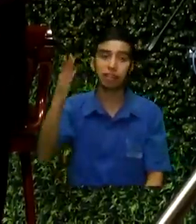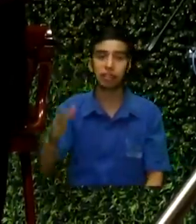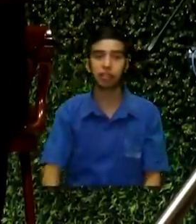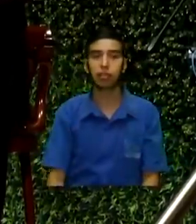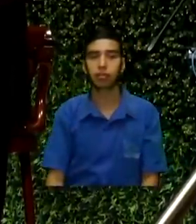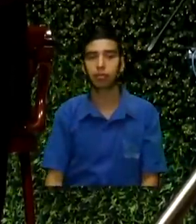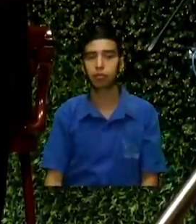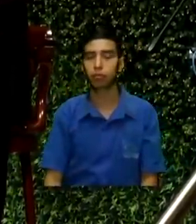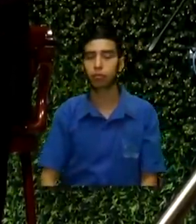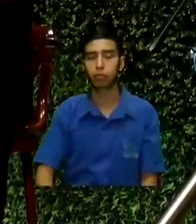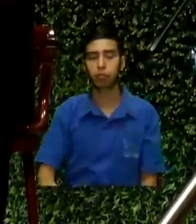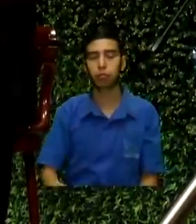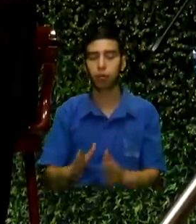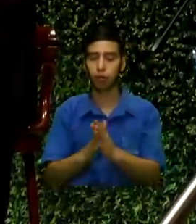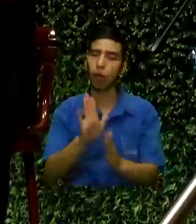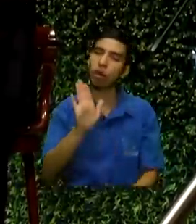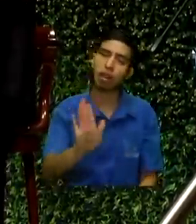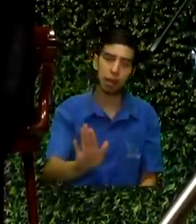alegando.